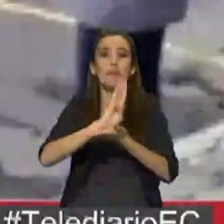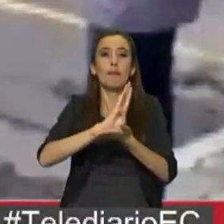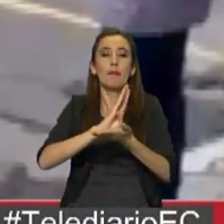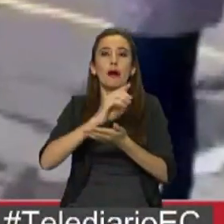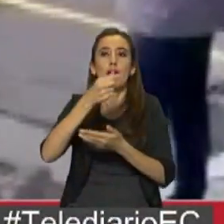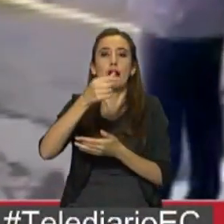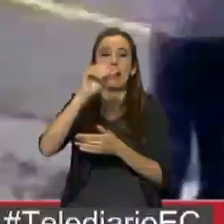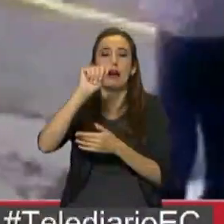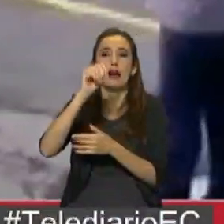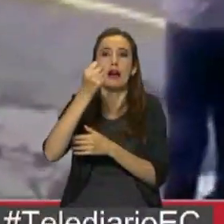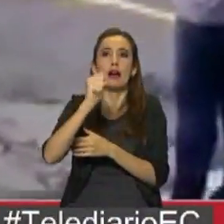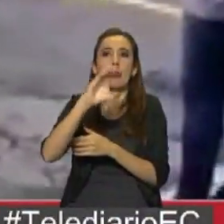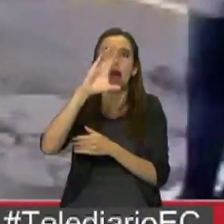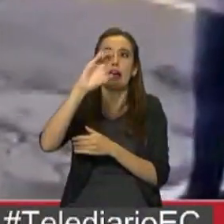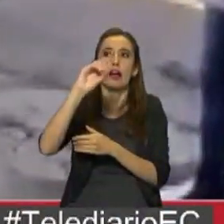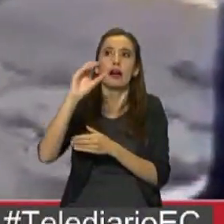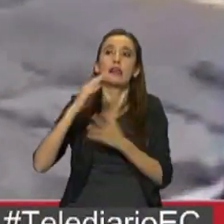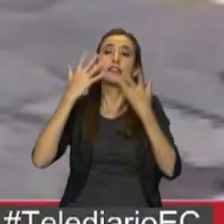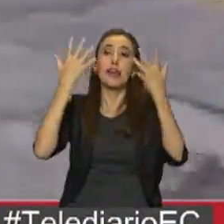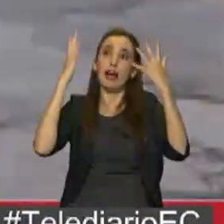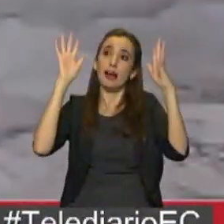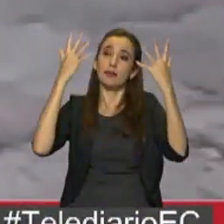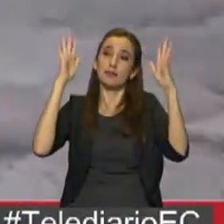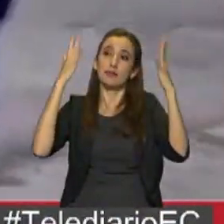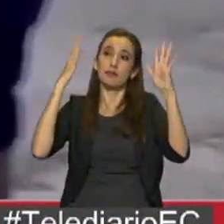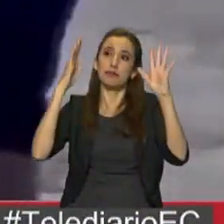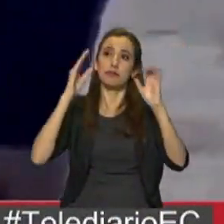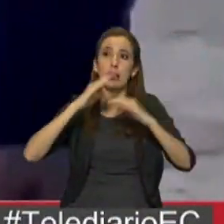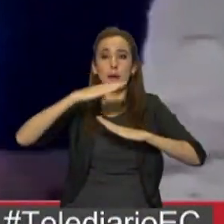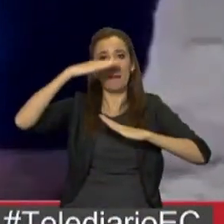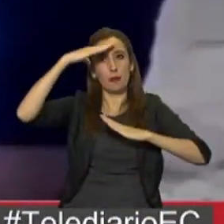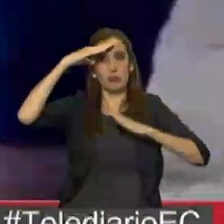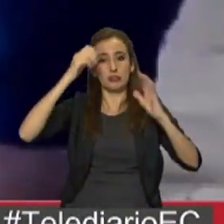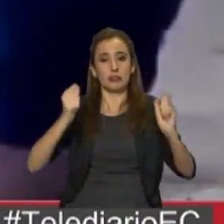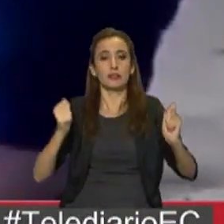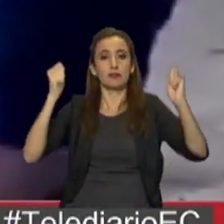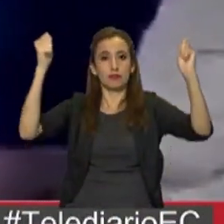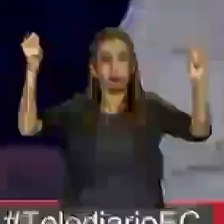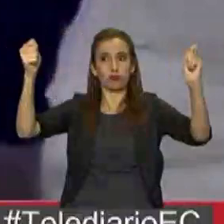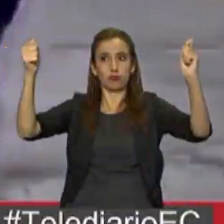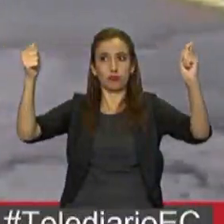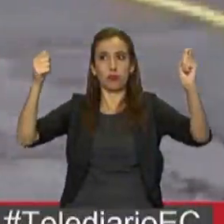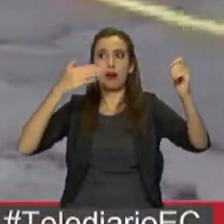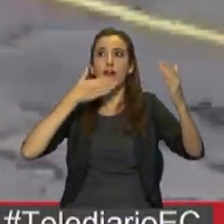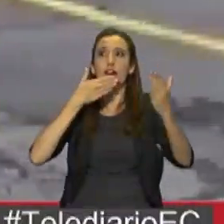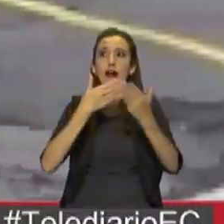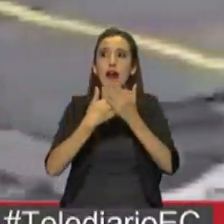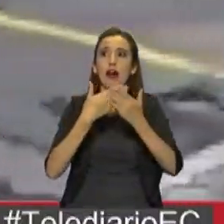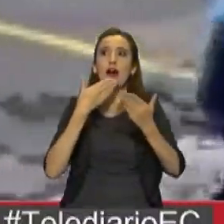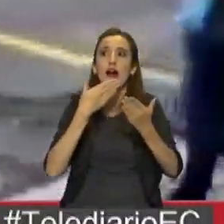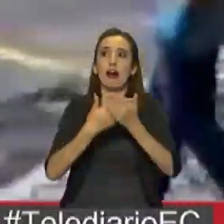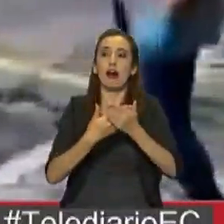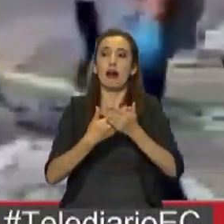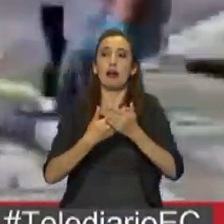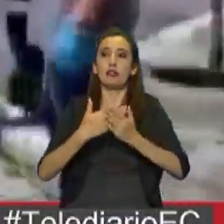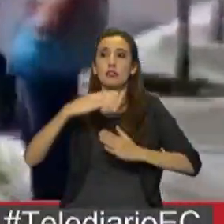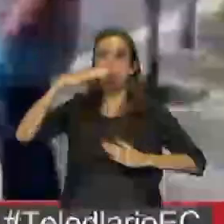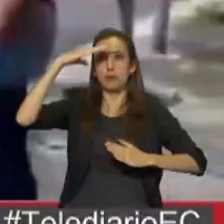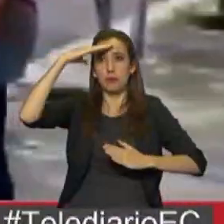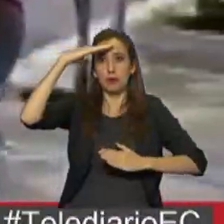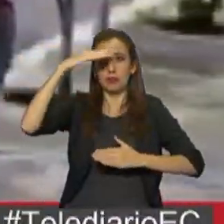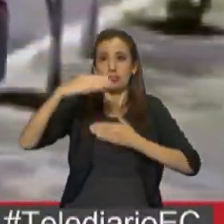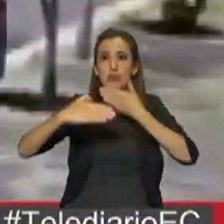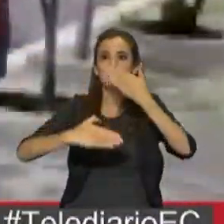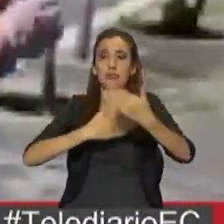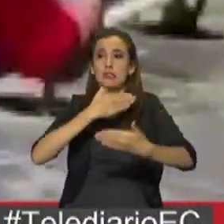norte de quito los moradores aplaudieron el accionar de la institución con carteles con leyendas como gracias su pc gracias policía donde